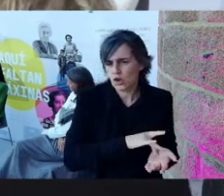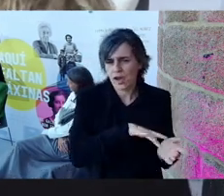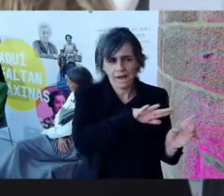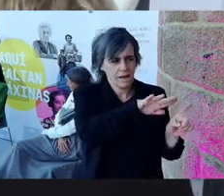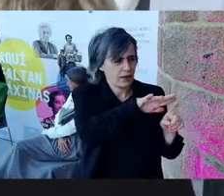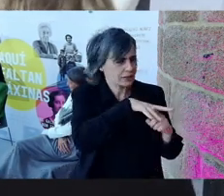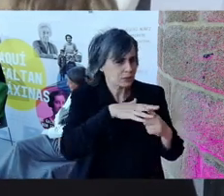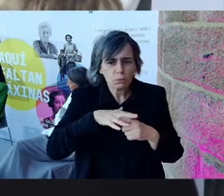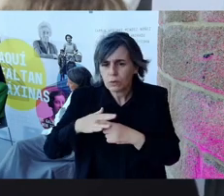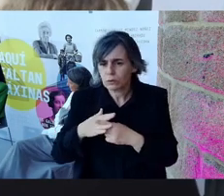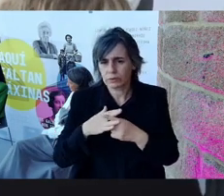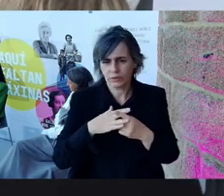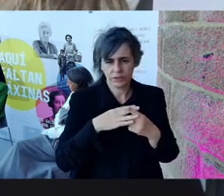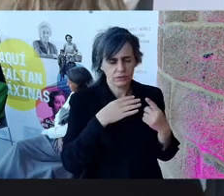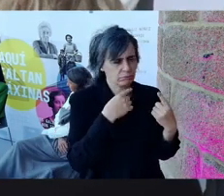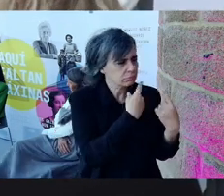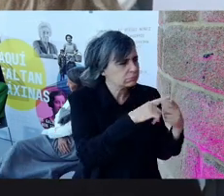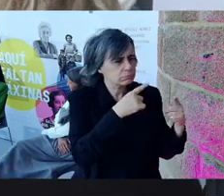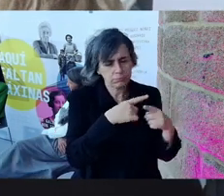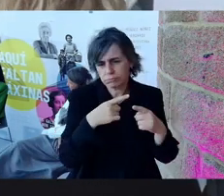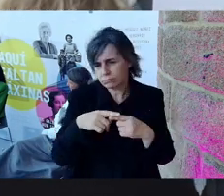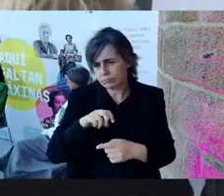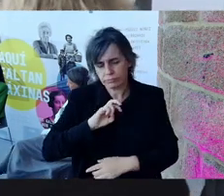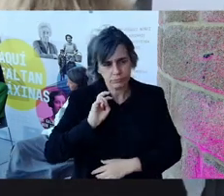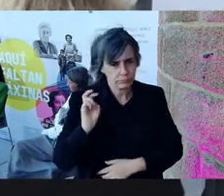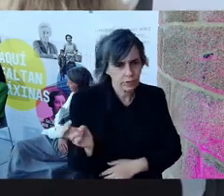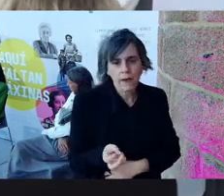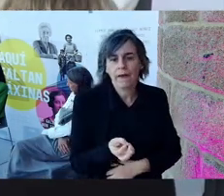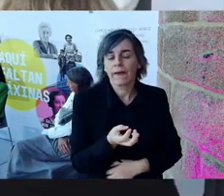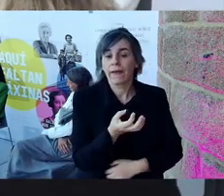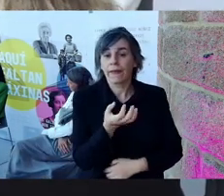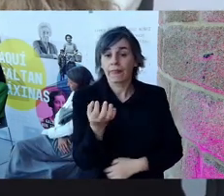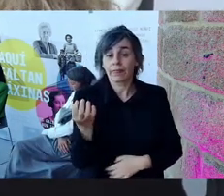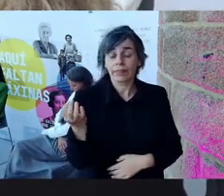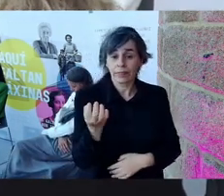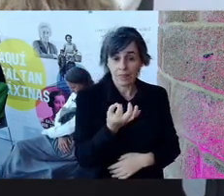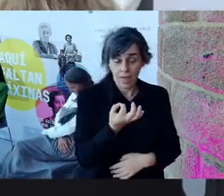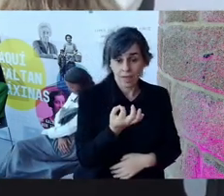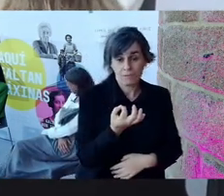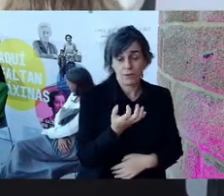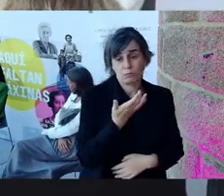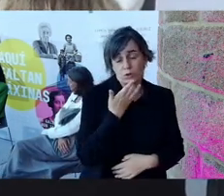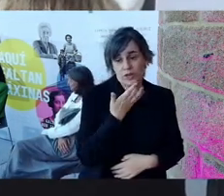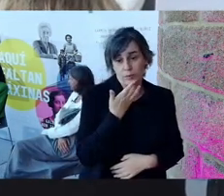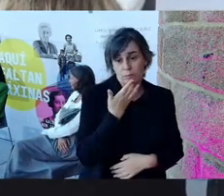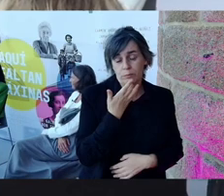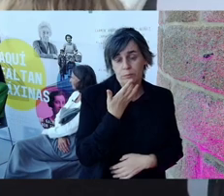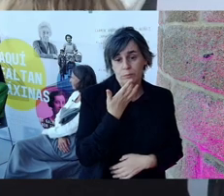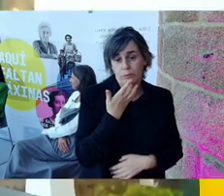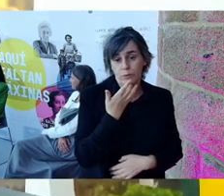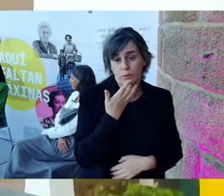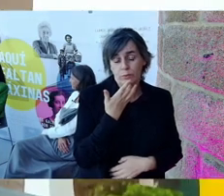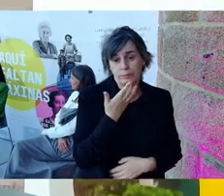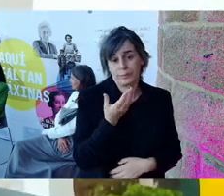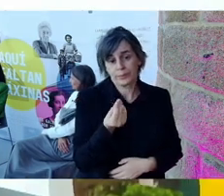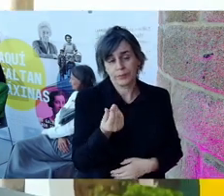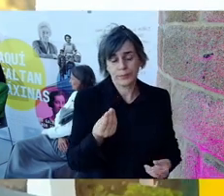innumerosos episodios en los que tienen que refugiarse pues,